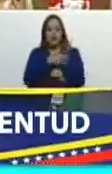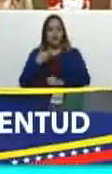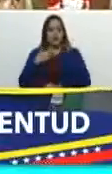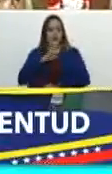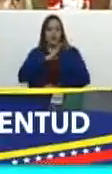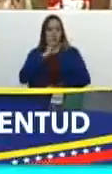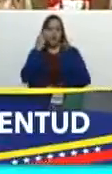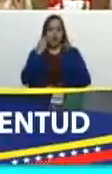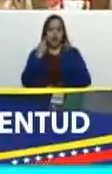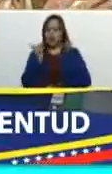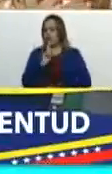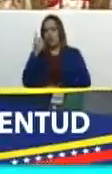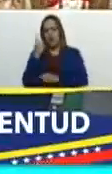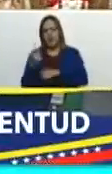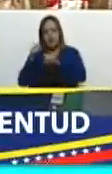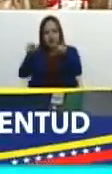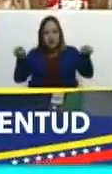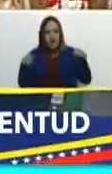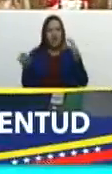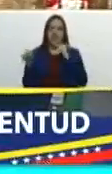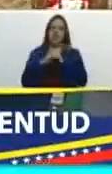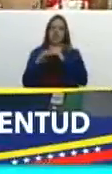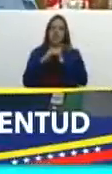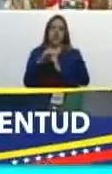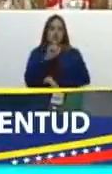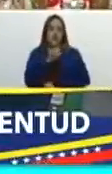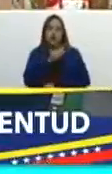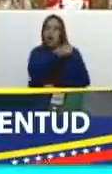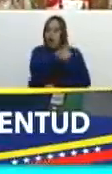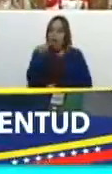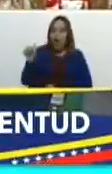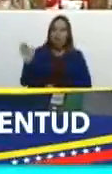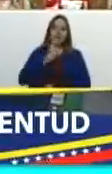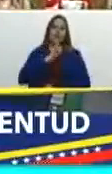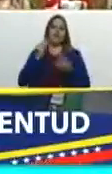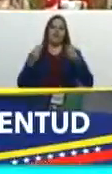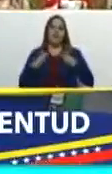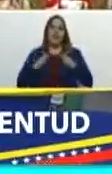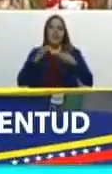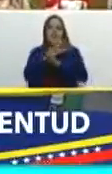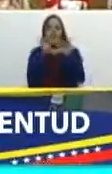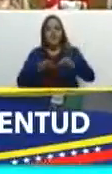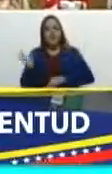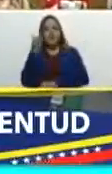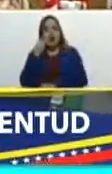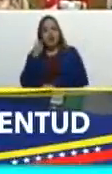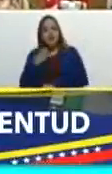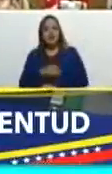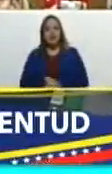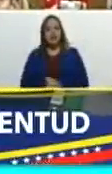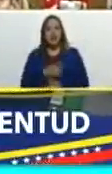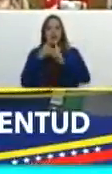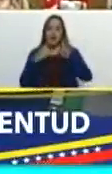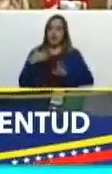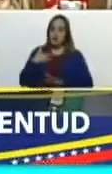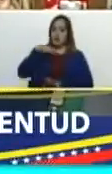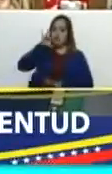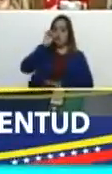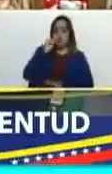Yo no digo que debe ser la experiencia de ustedes, ¿no? Cada quien tiene su vida, cada quien tiene su experiencia. Pero fue mi